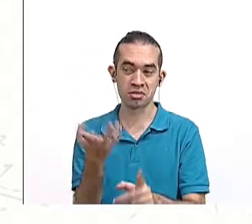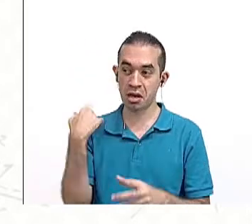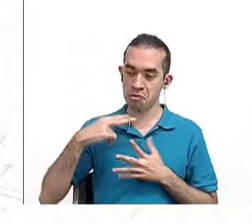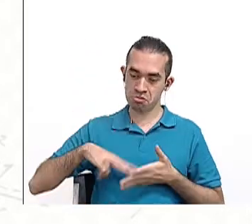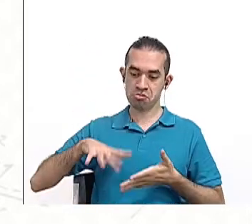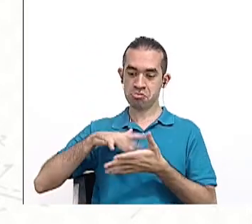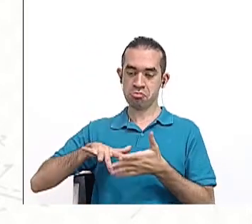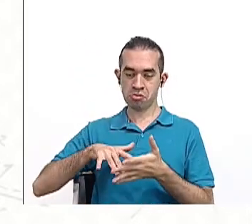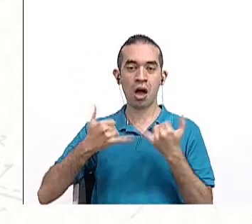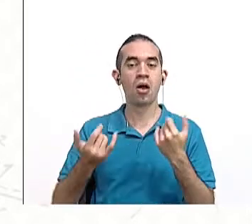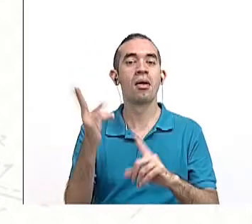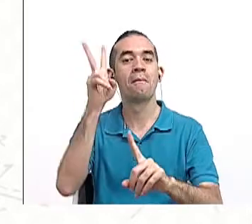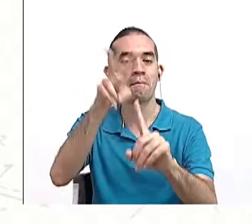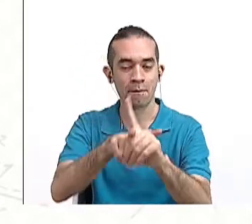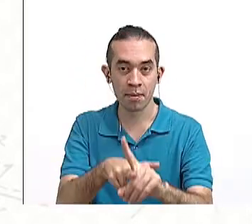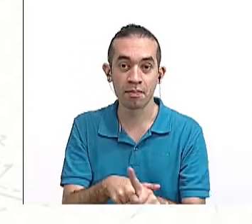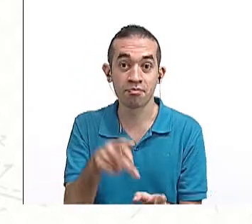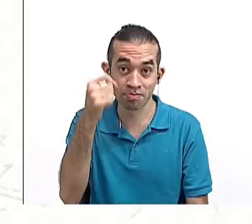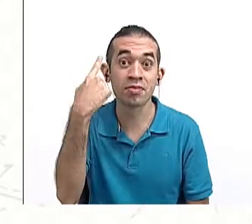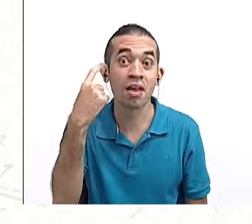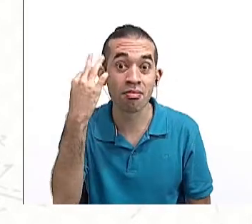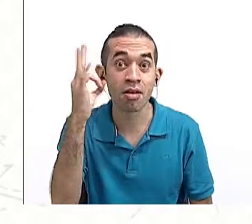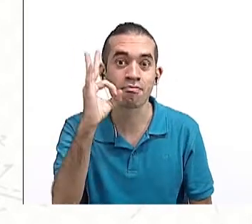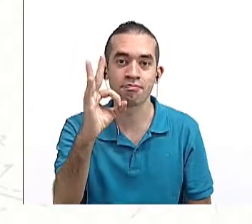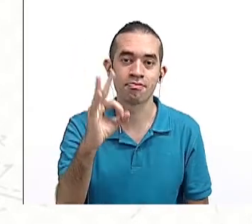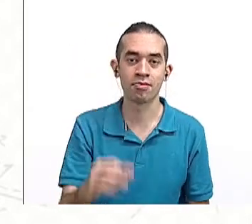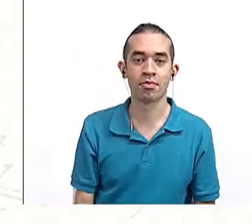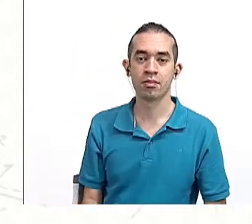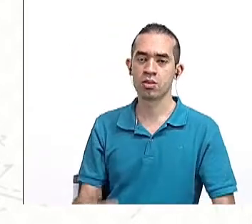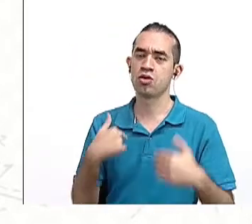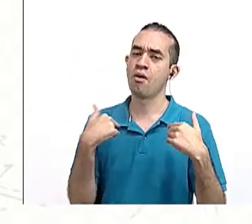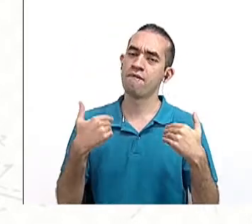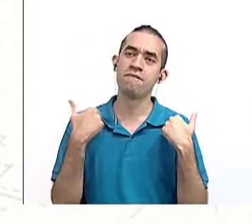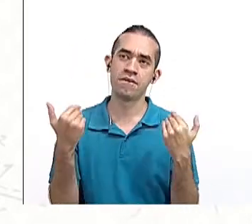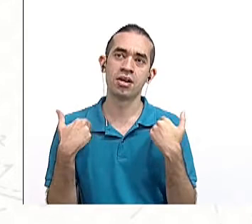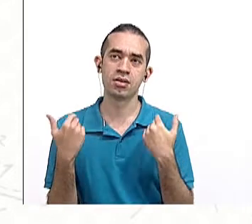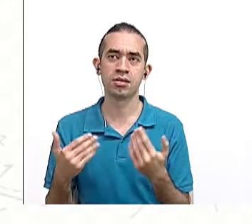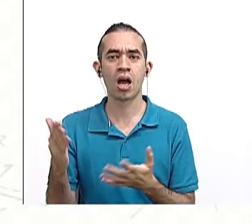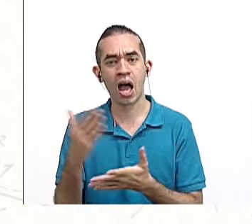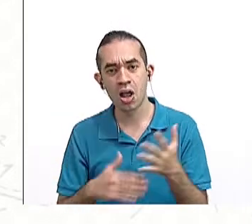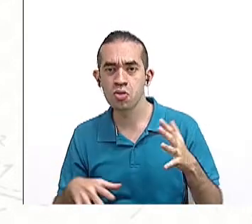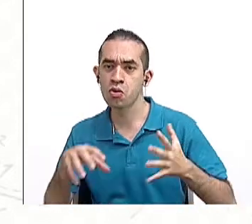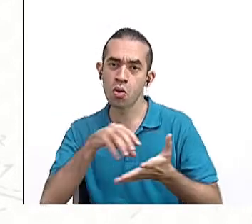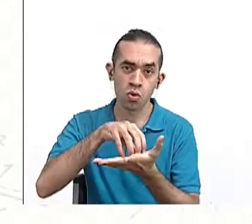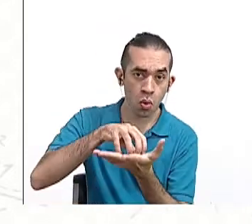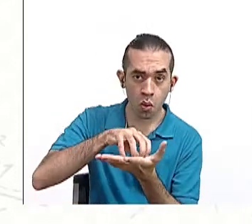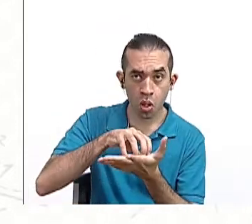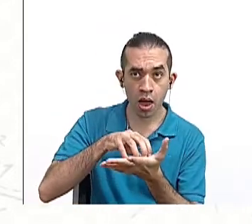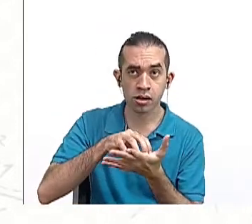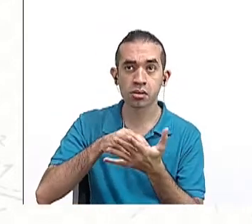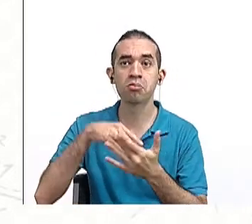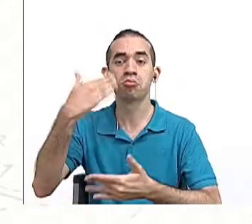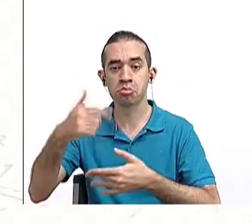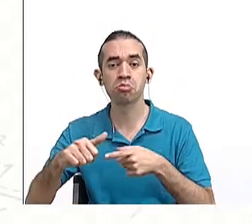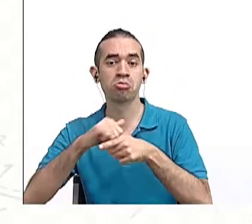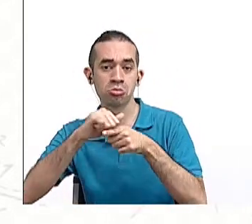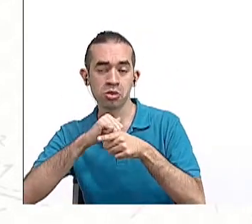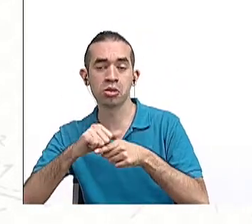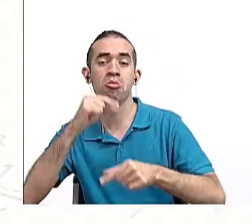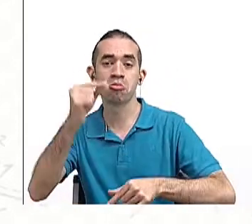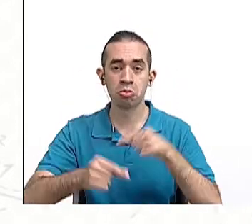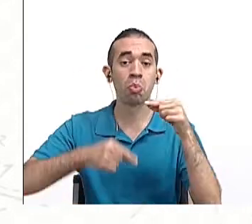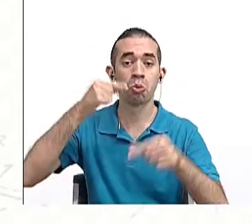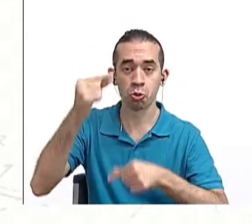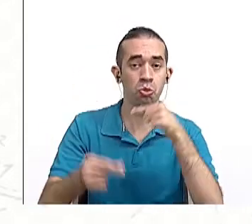ver ya lo aplicamos lo entendieron bueno eso me alegra mucho si tienen alguna duda vamos a ir haciendo más ejercicios y pasito a